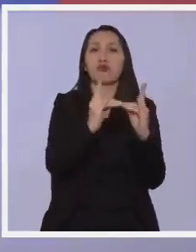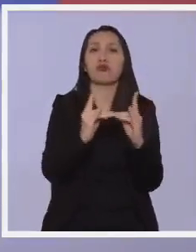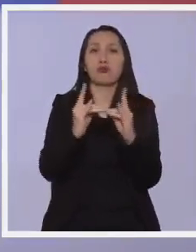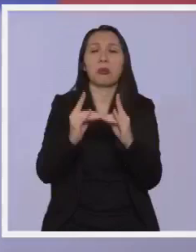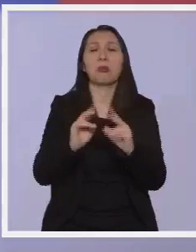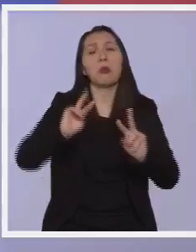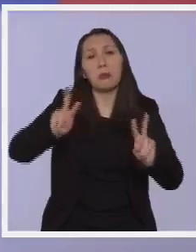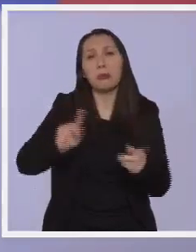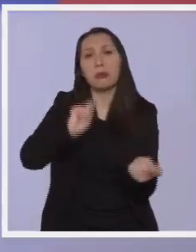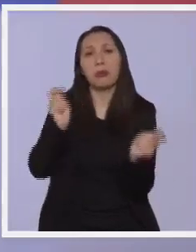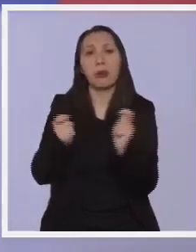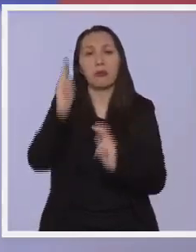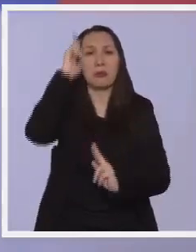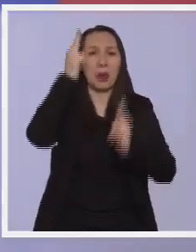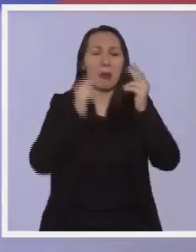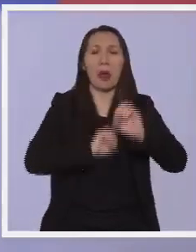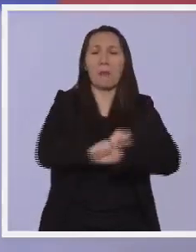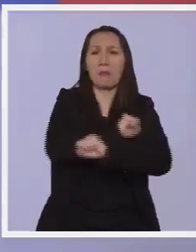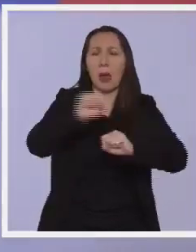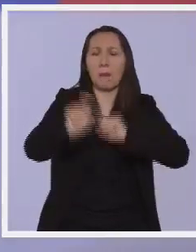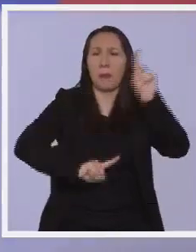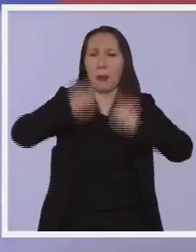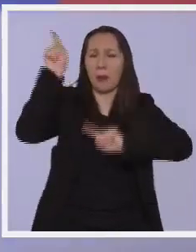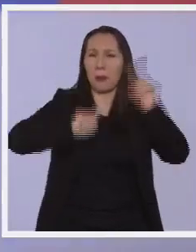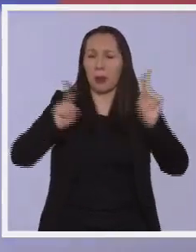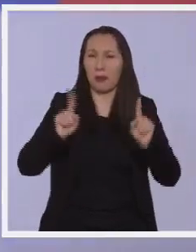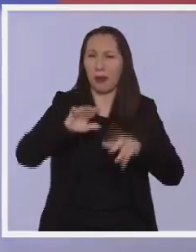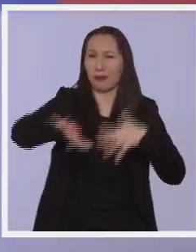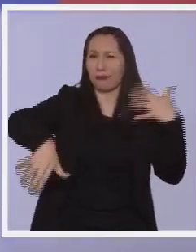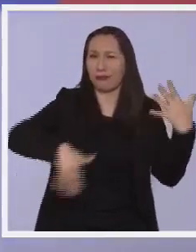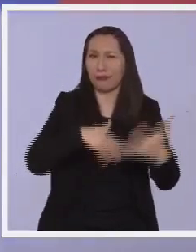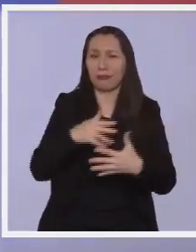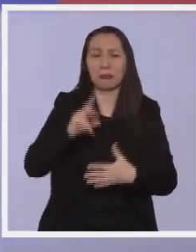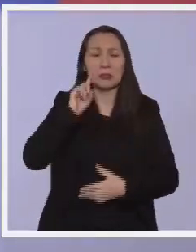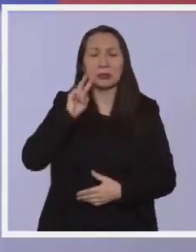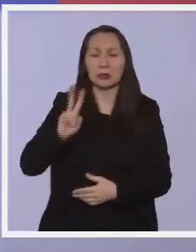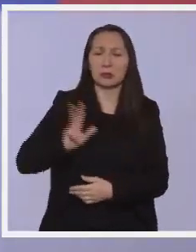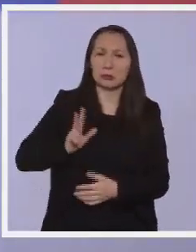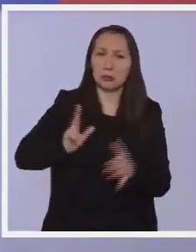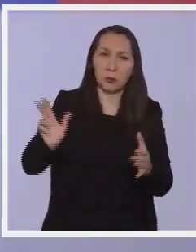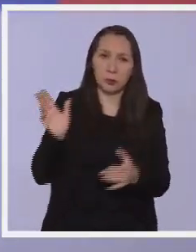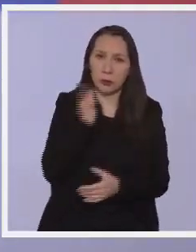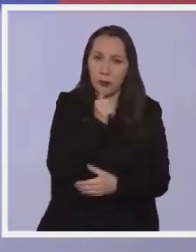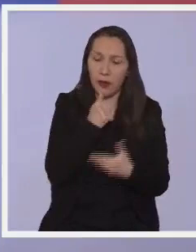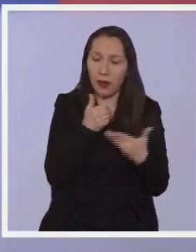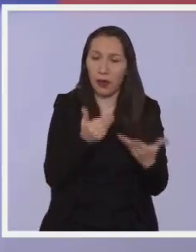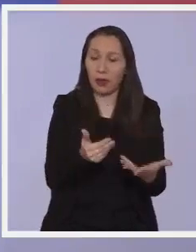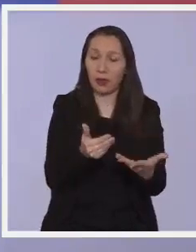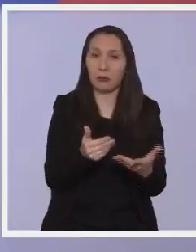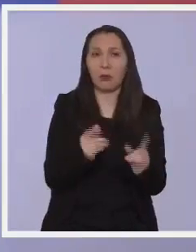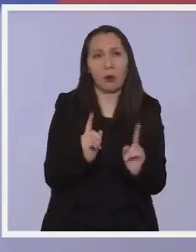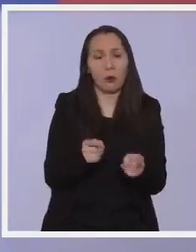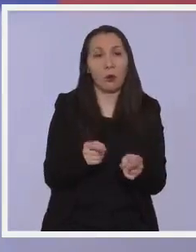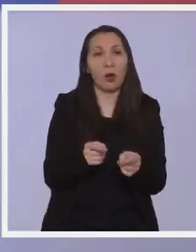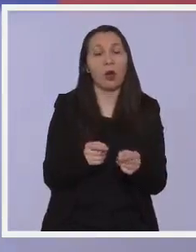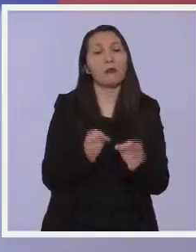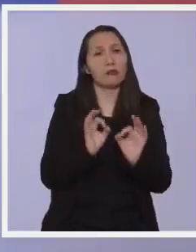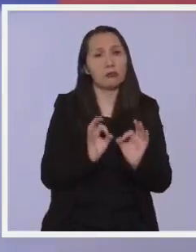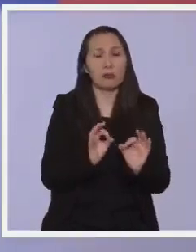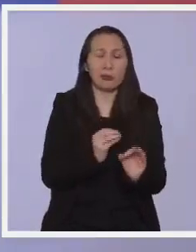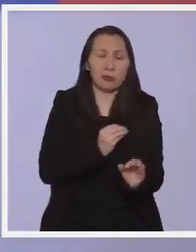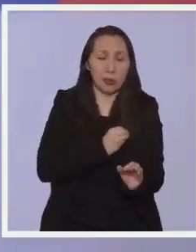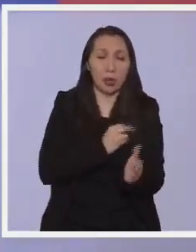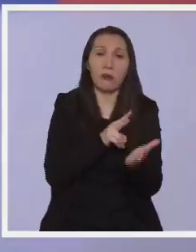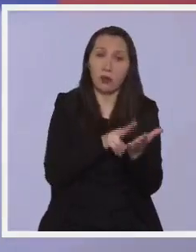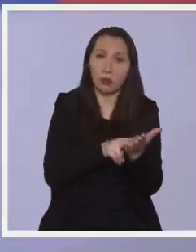en balazos, en fuegos artificiales, en desorden o incivilidades. Por grande que sea la legítima tristeza